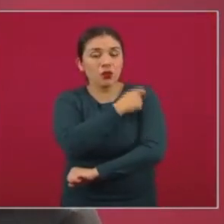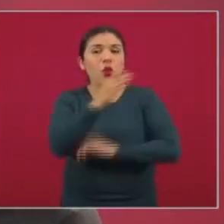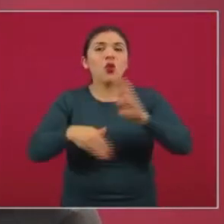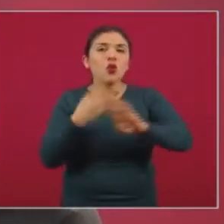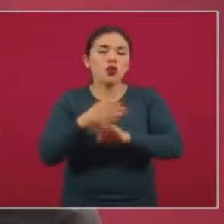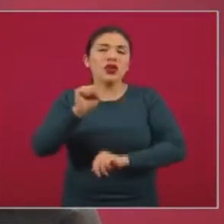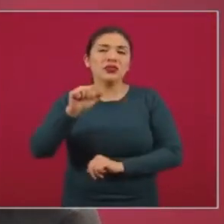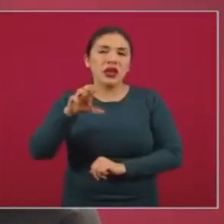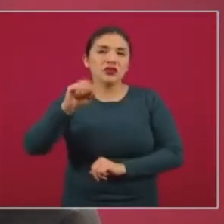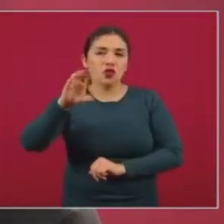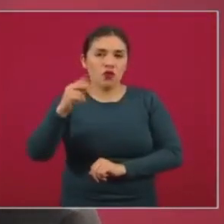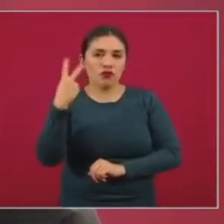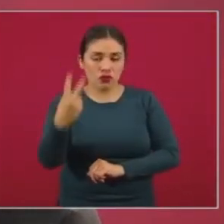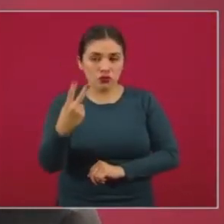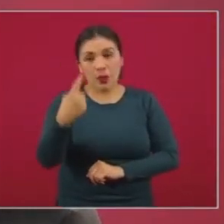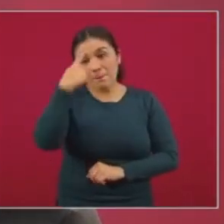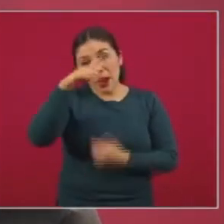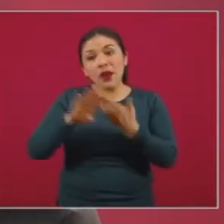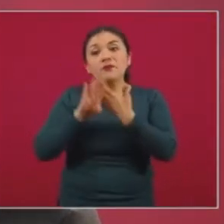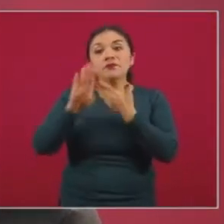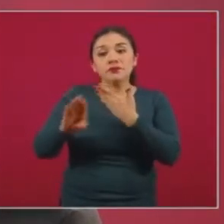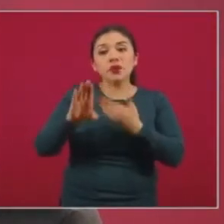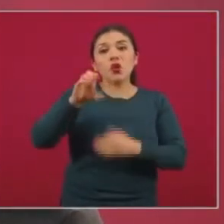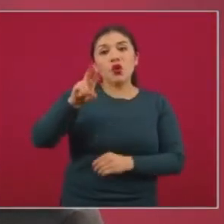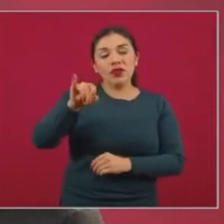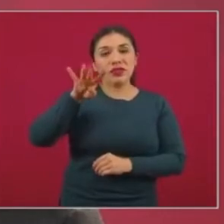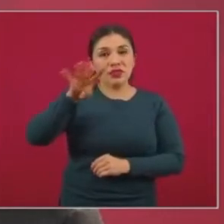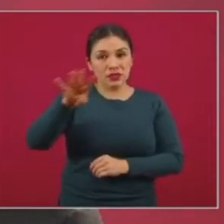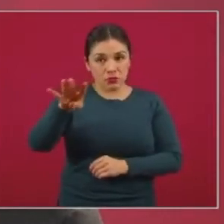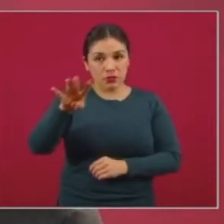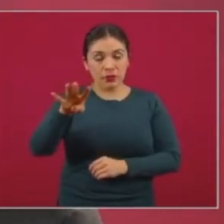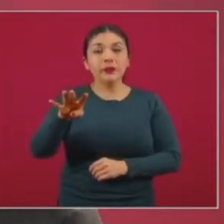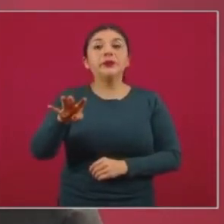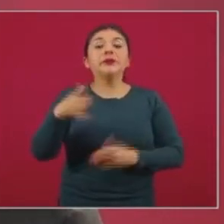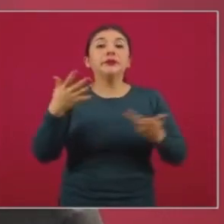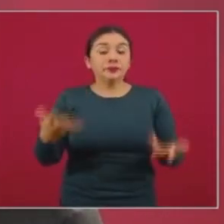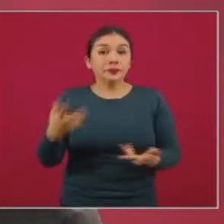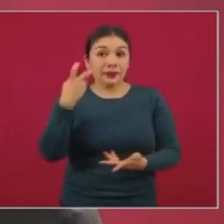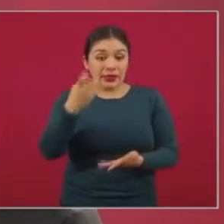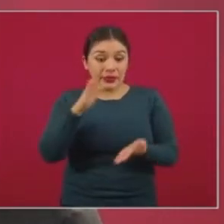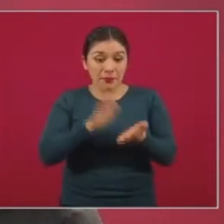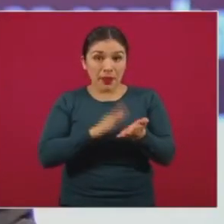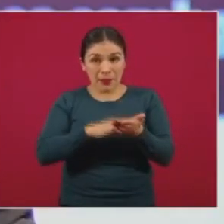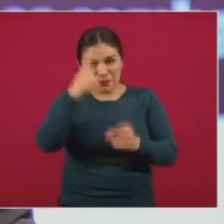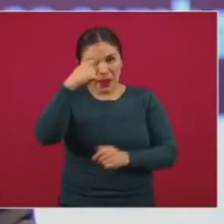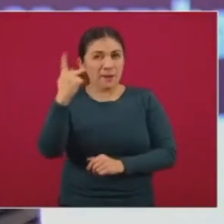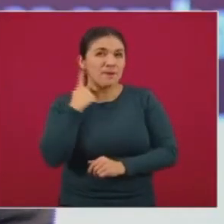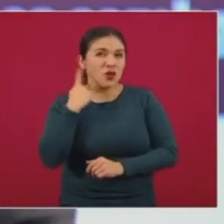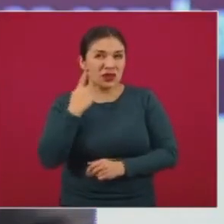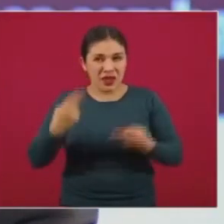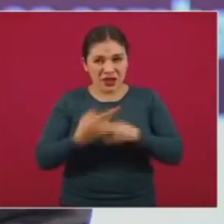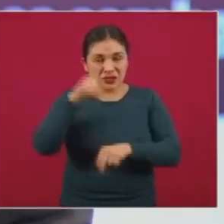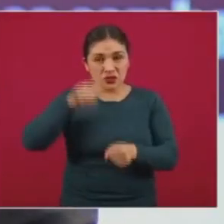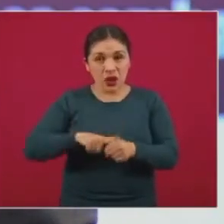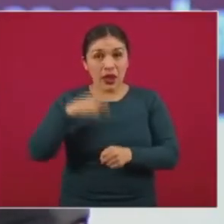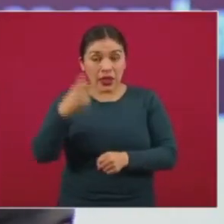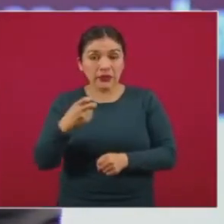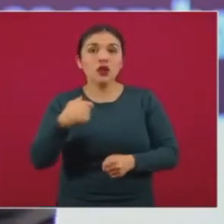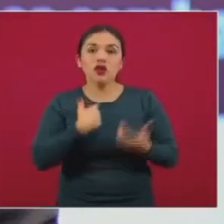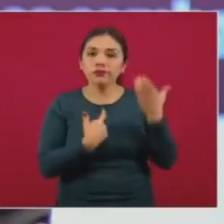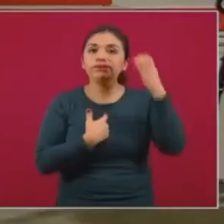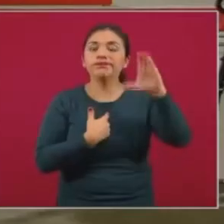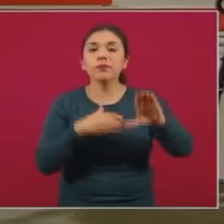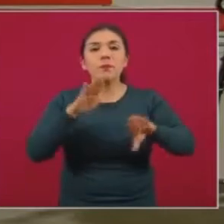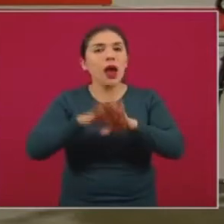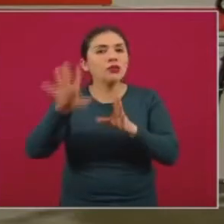virus SARS-CoV-2 y para prevenir COVID-19. Y en este documento de política nacional vamos a presentar de